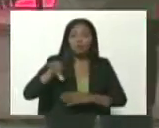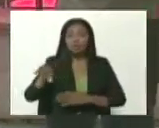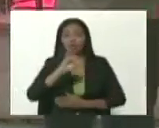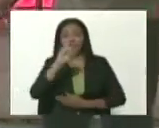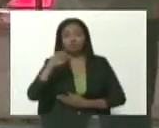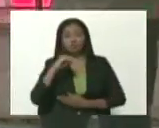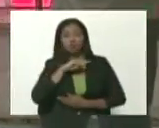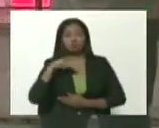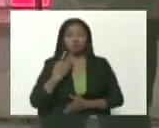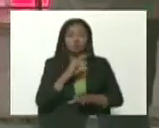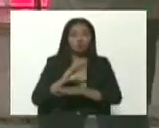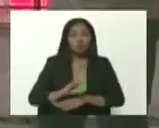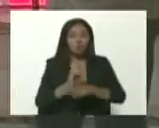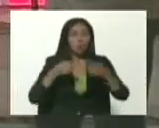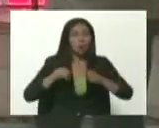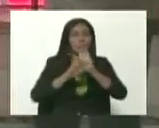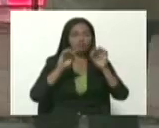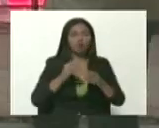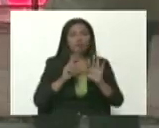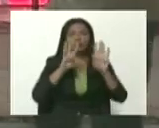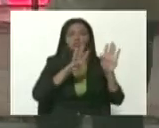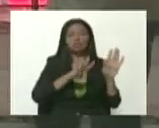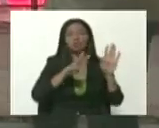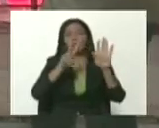Zulia. Tenemos protegidos